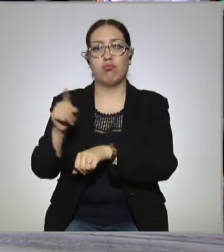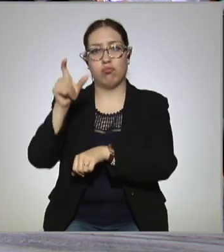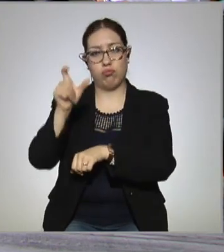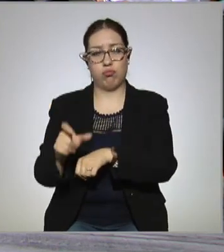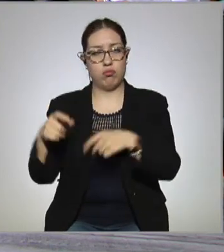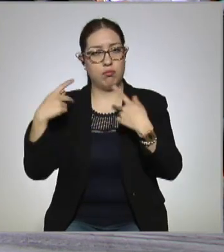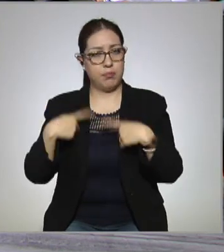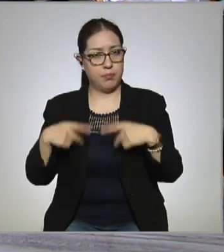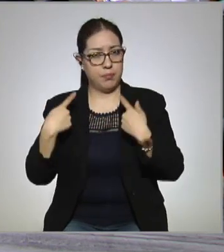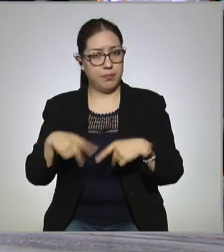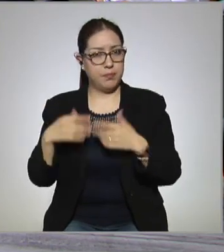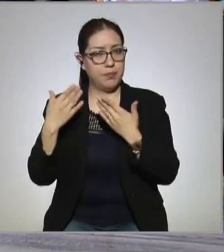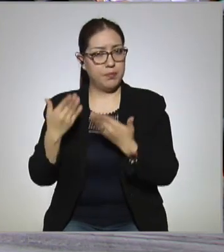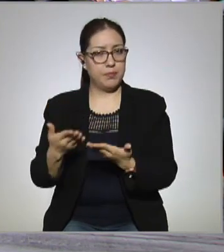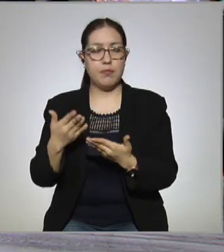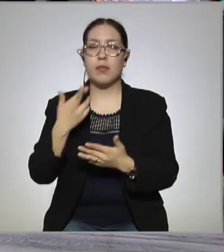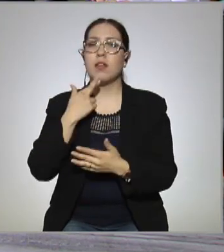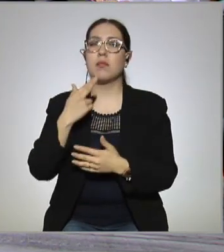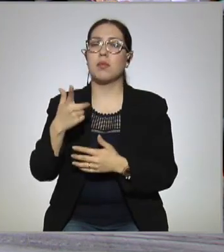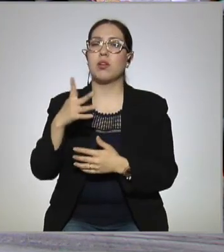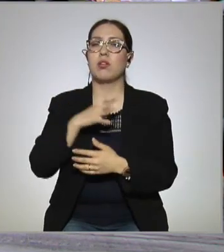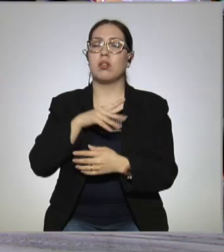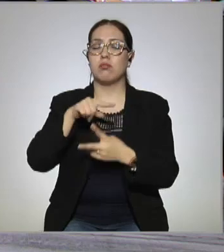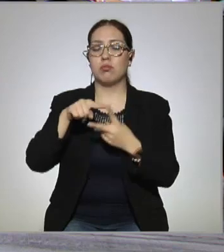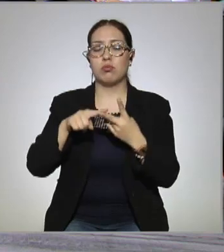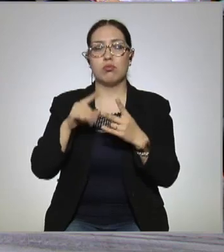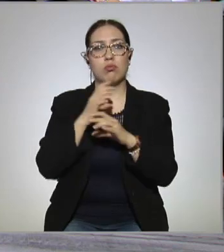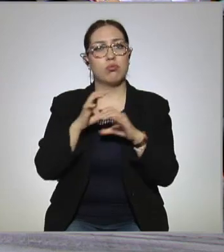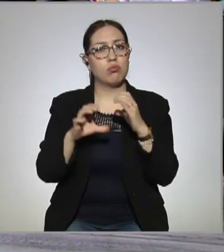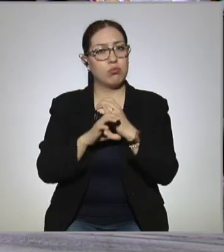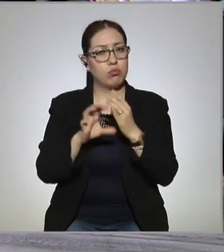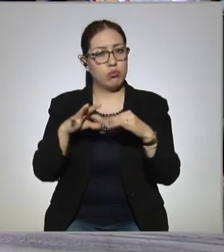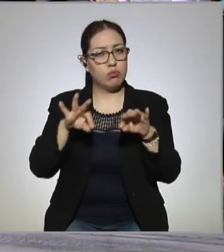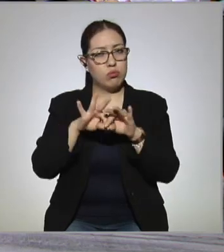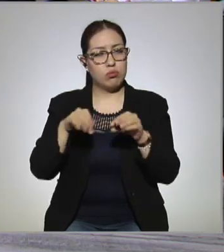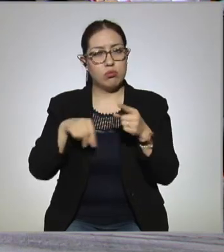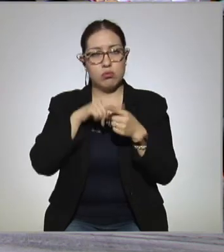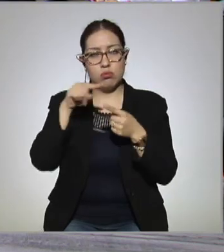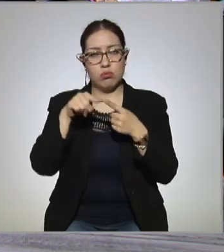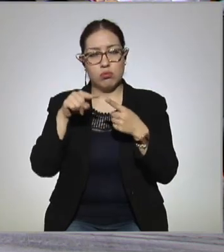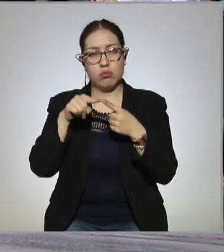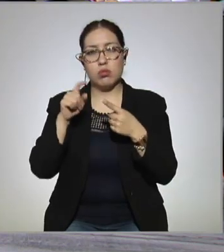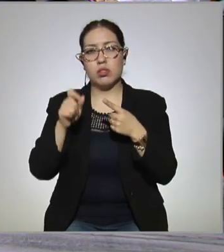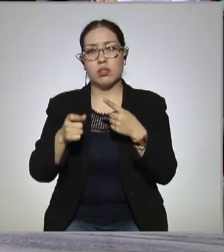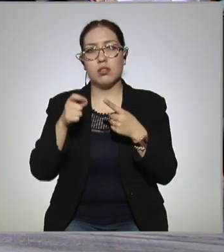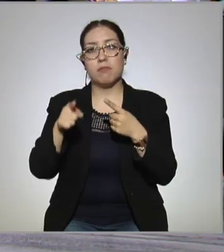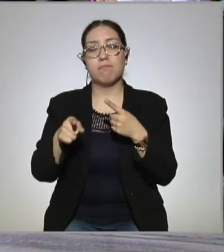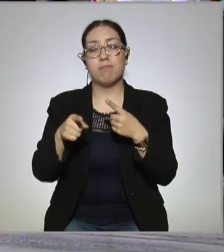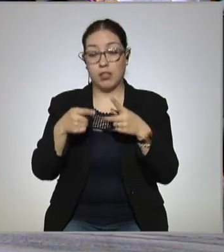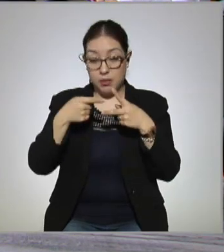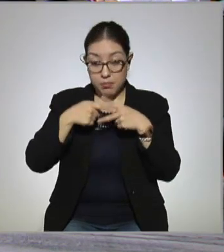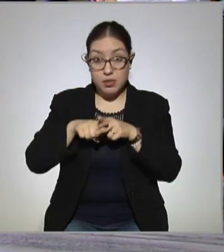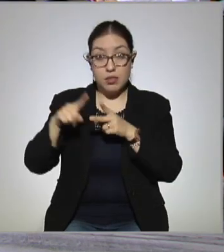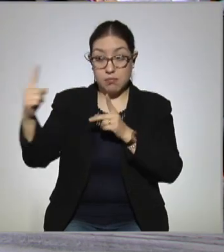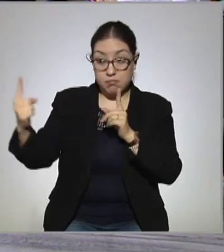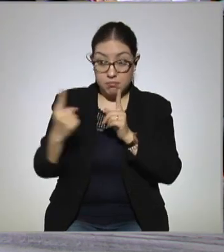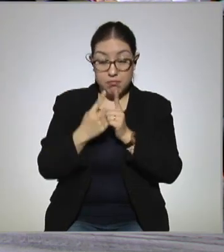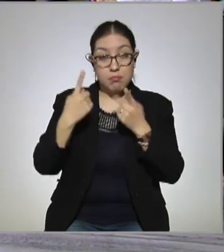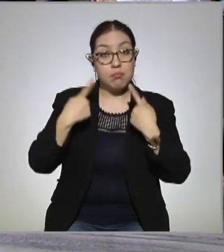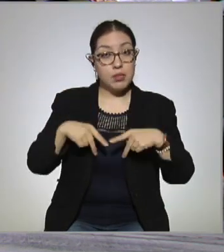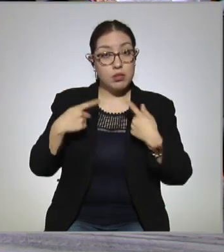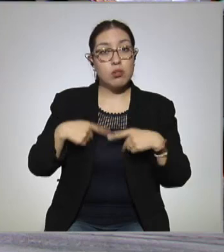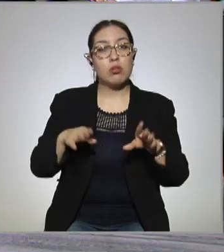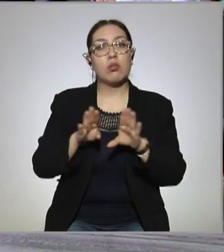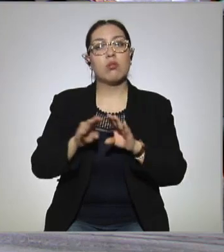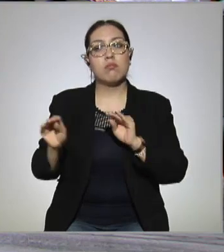paciente. Se prefieren al menos dos cosas en el enfoque conservador. Punto número 1, movilizar desde que llegue el paciente. Tal cual, siendo